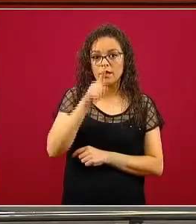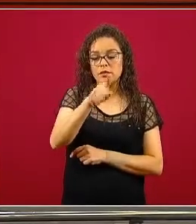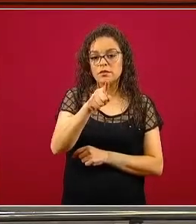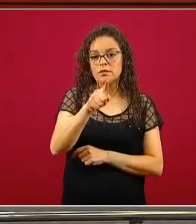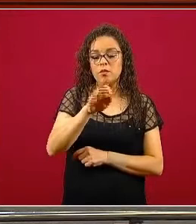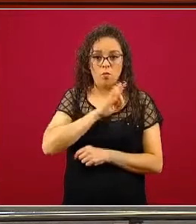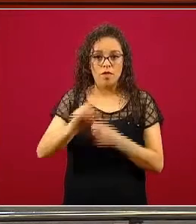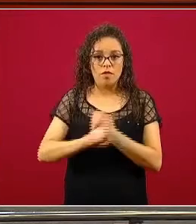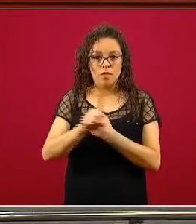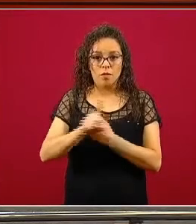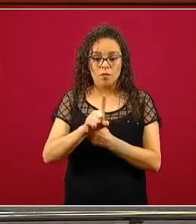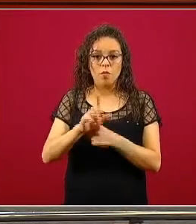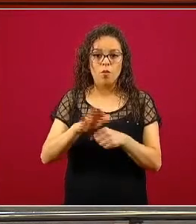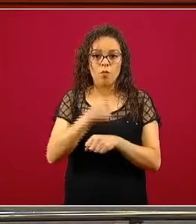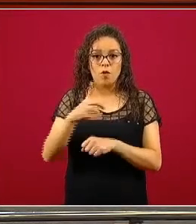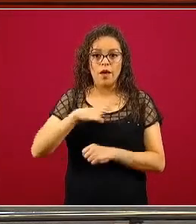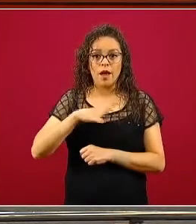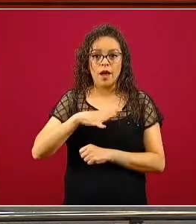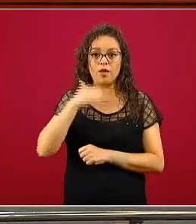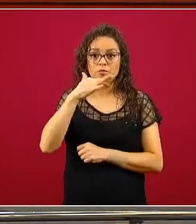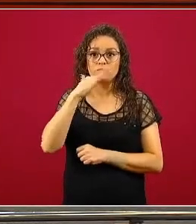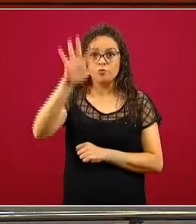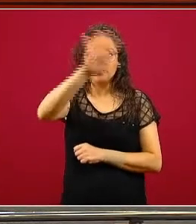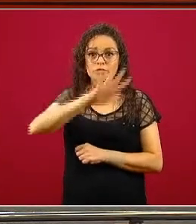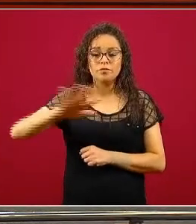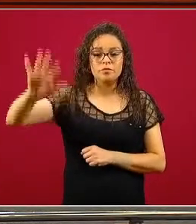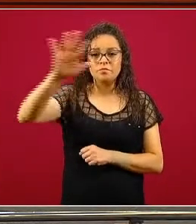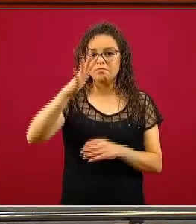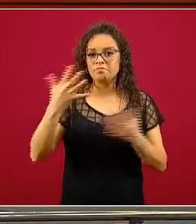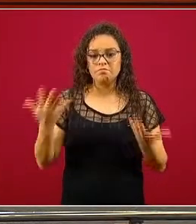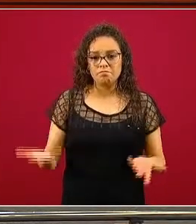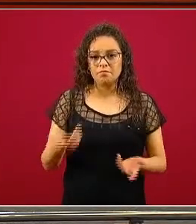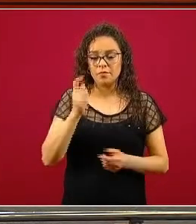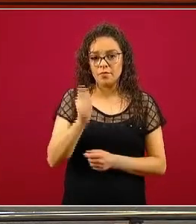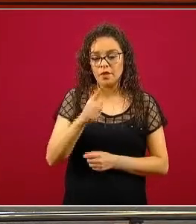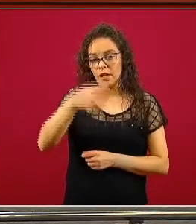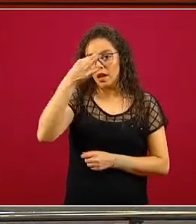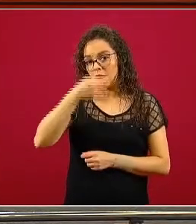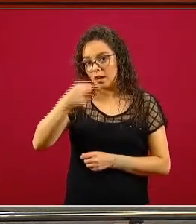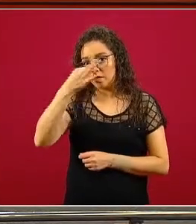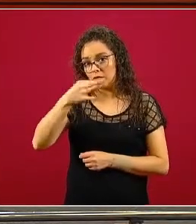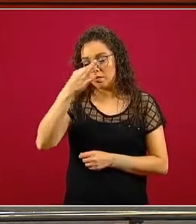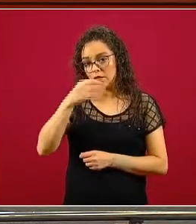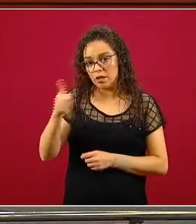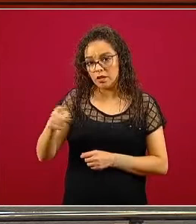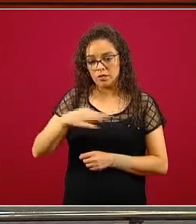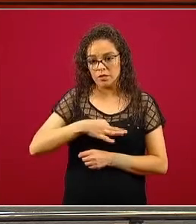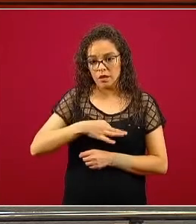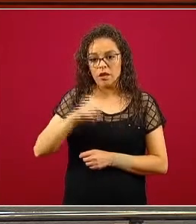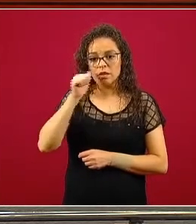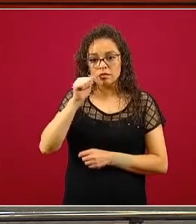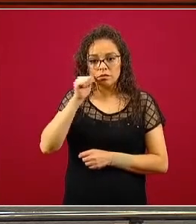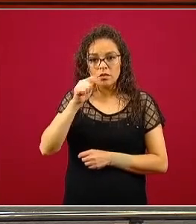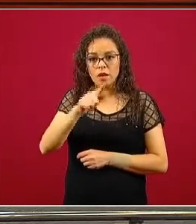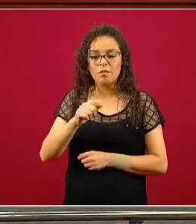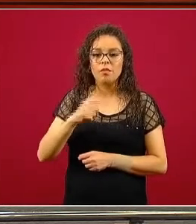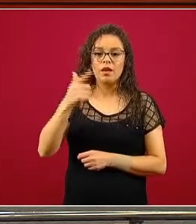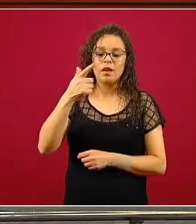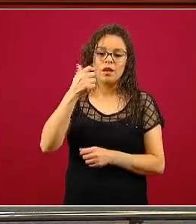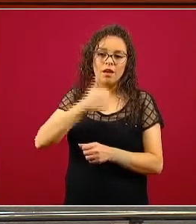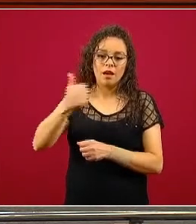efectivamente no solo para influenza como enfermedad infecciosa periódica de interés epidémico, sino otras condiciones